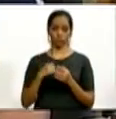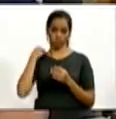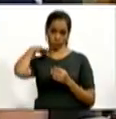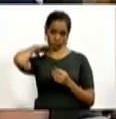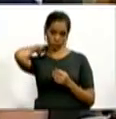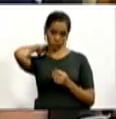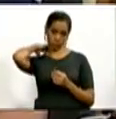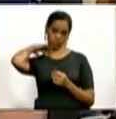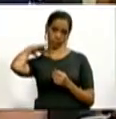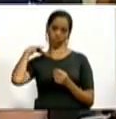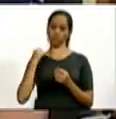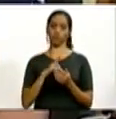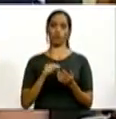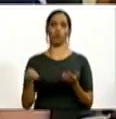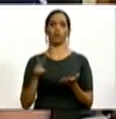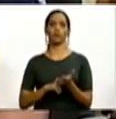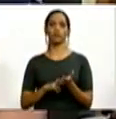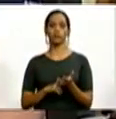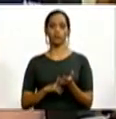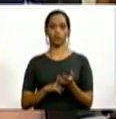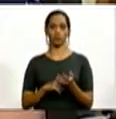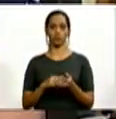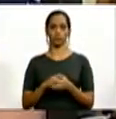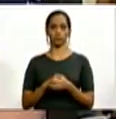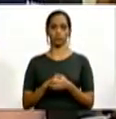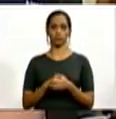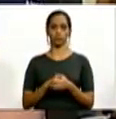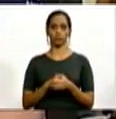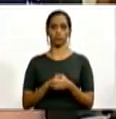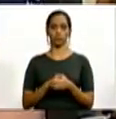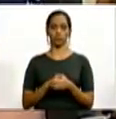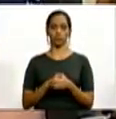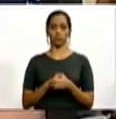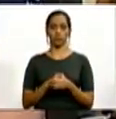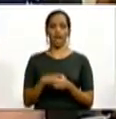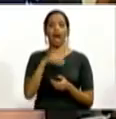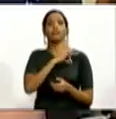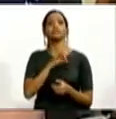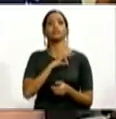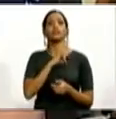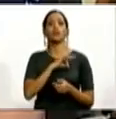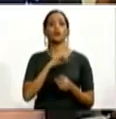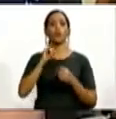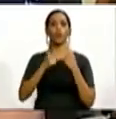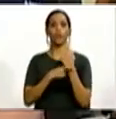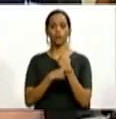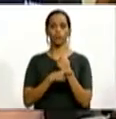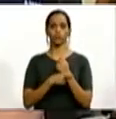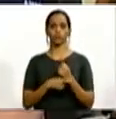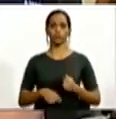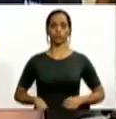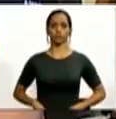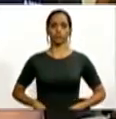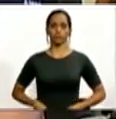hablando, no recibió en el despacho Oval ni siquiera al señor Juan Guaidó, exactamente.